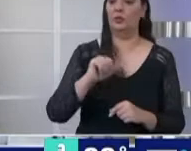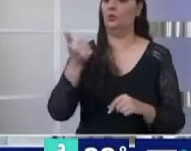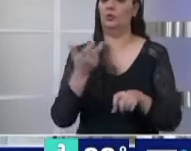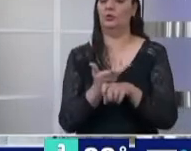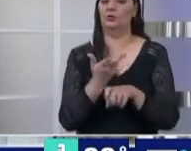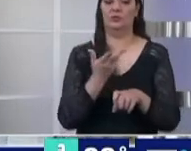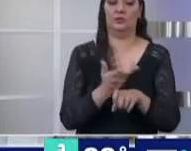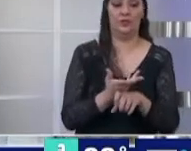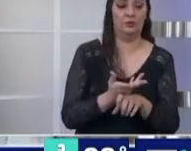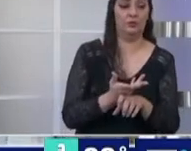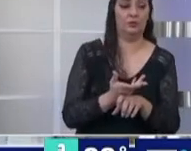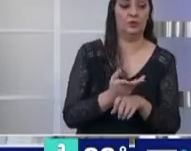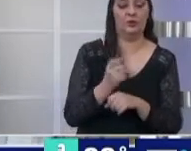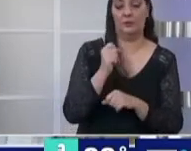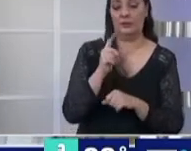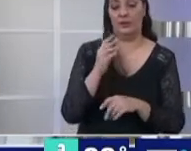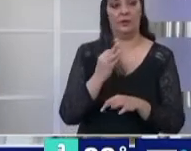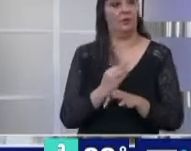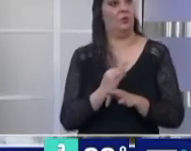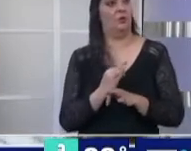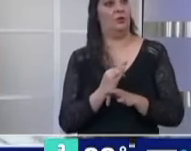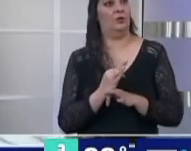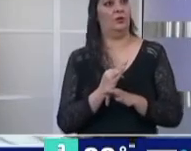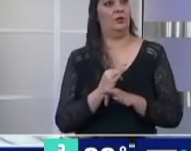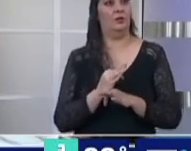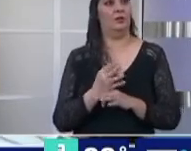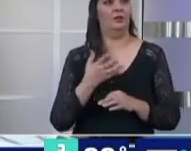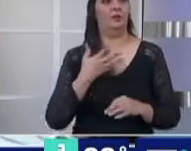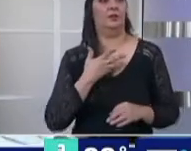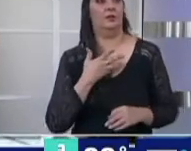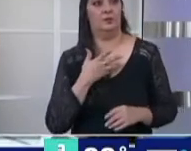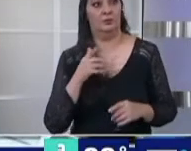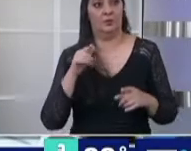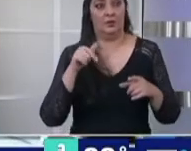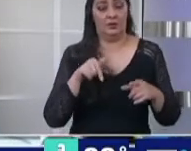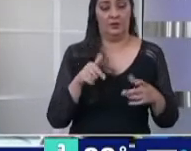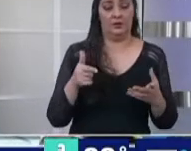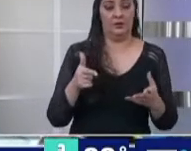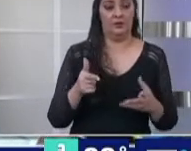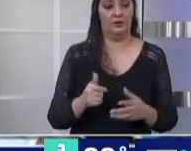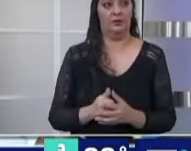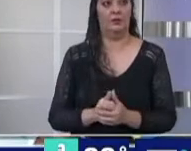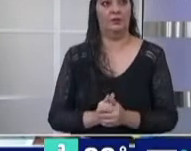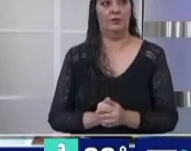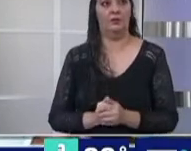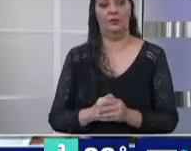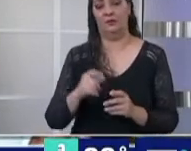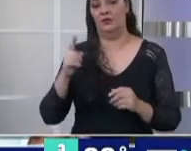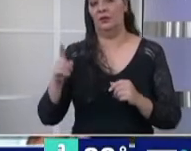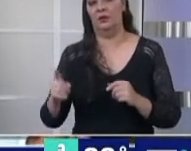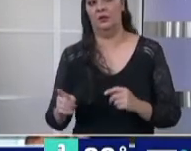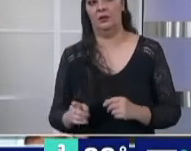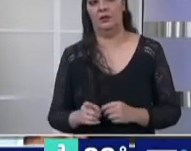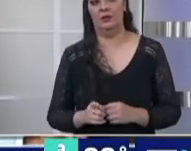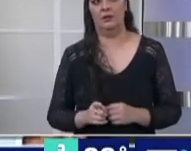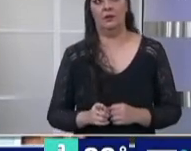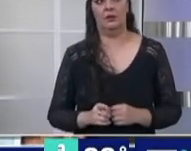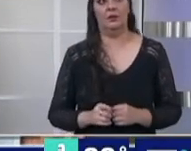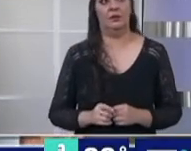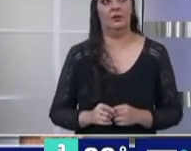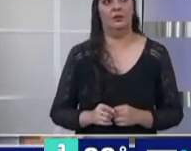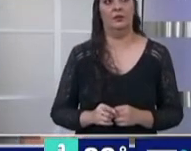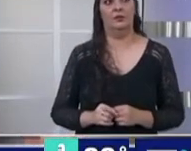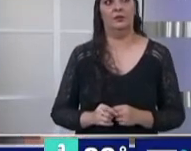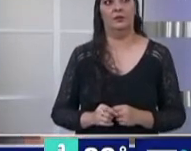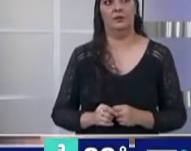que la población está muy dispersa, hoy la tenemos concentrada el 85% en el área metropolitana y aquí es donde fallecen